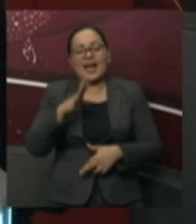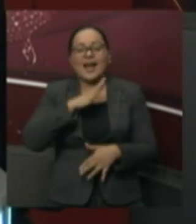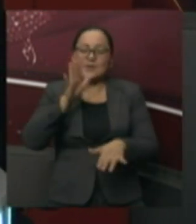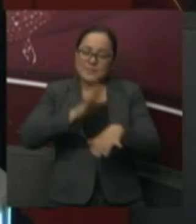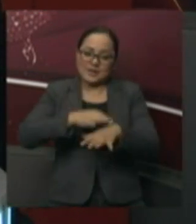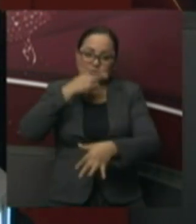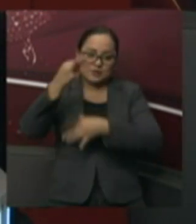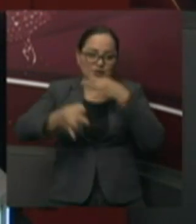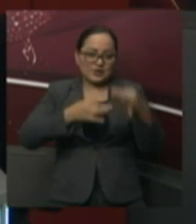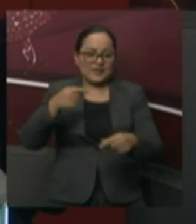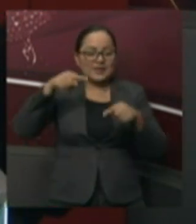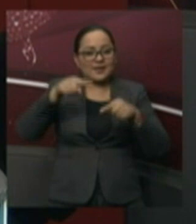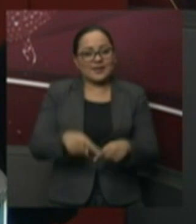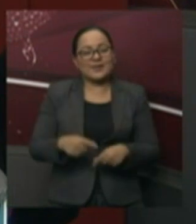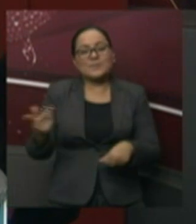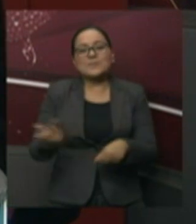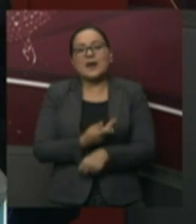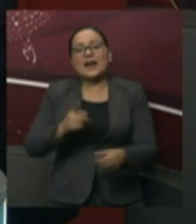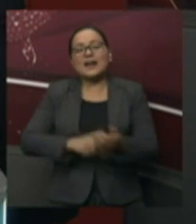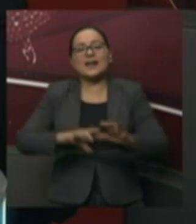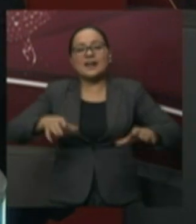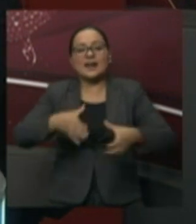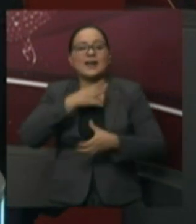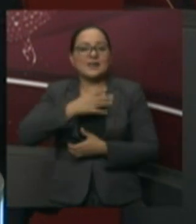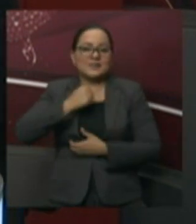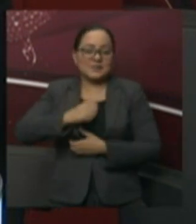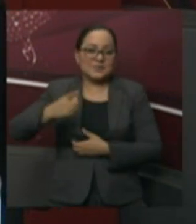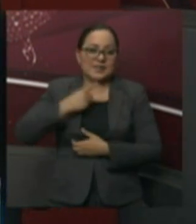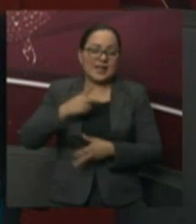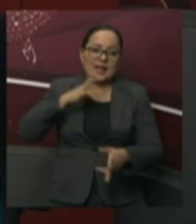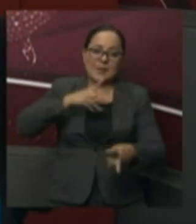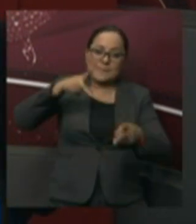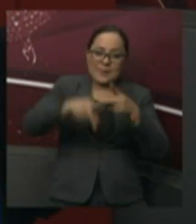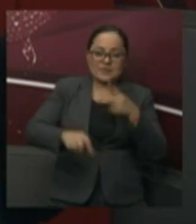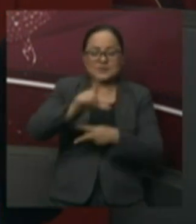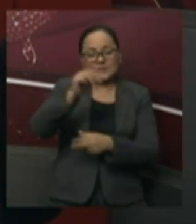más información de lo que está ocurriendo en el Congreso Federal. Hacemos una pausa, regresamos.